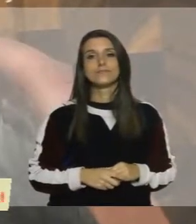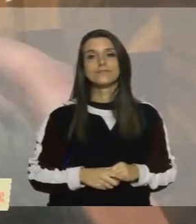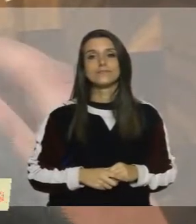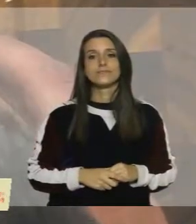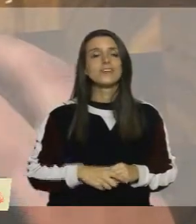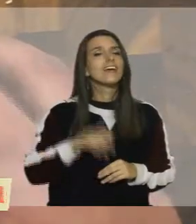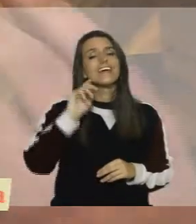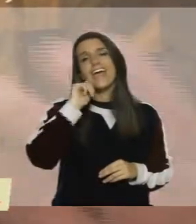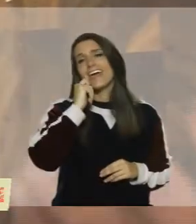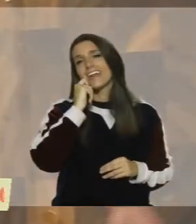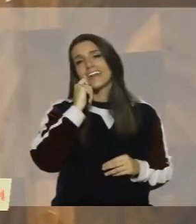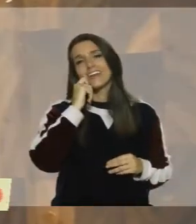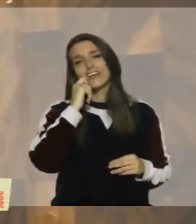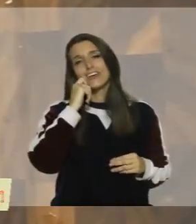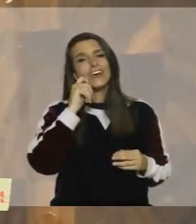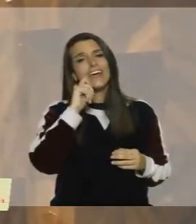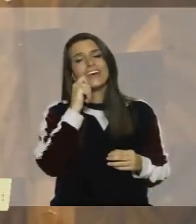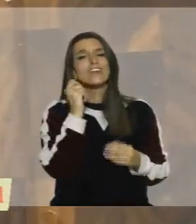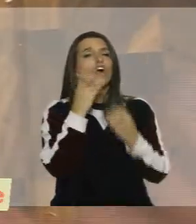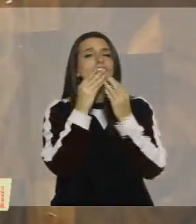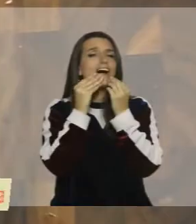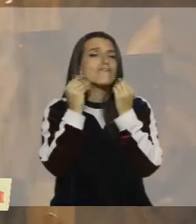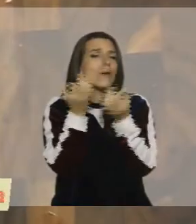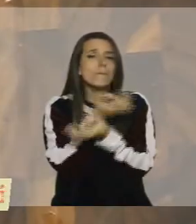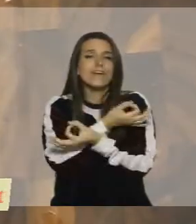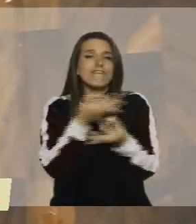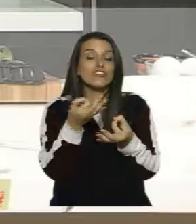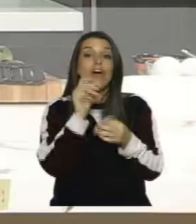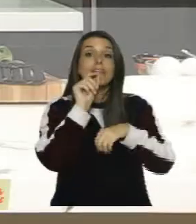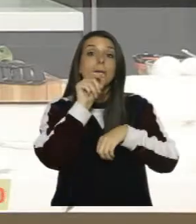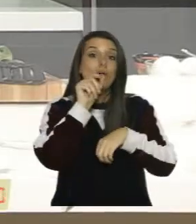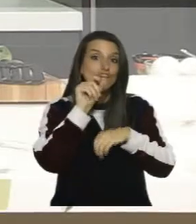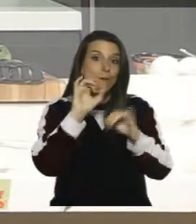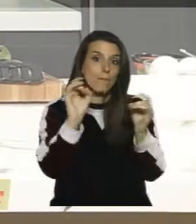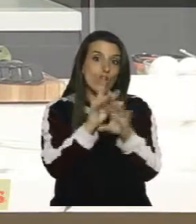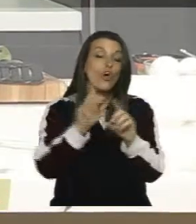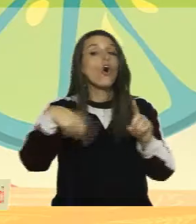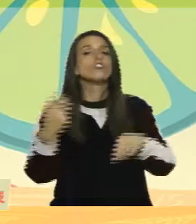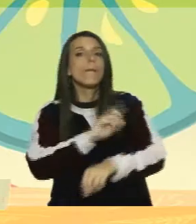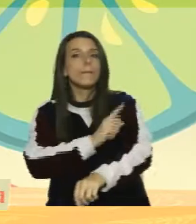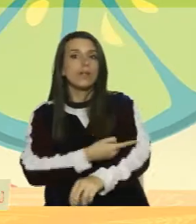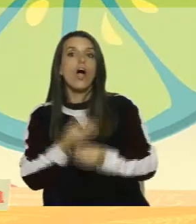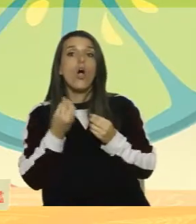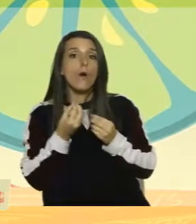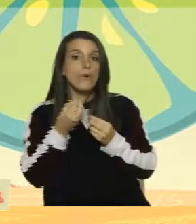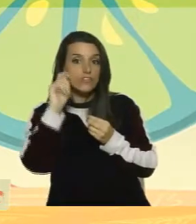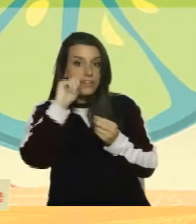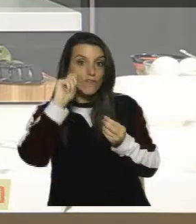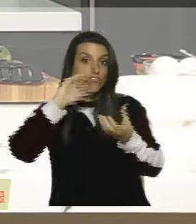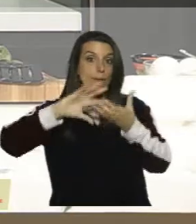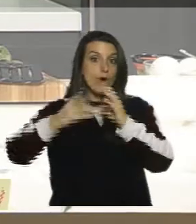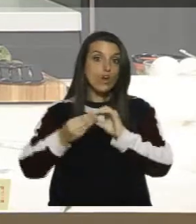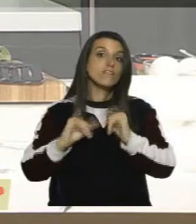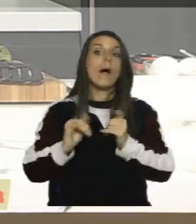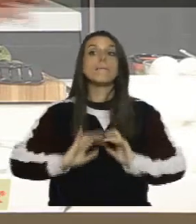¡Qué rico! Queda esto sabroso, espectacular. Ya tenemos el de pollo, ¿eh? Ya casi tenemos el de espinaca. Y el de espinaca con la cebollita y el morrón. Recuerde condimentarlo